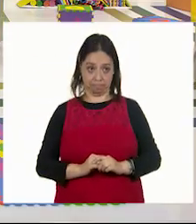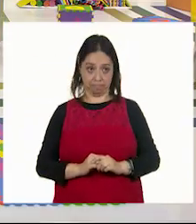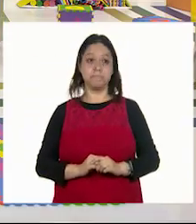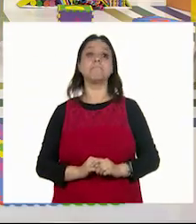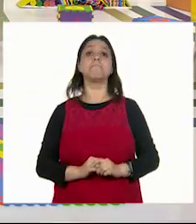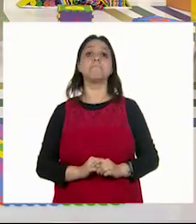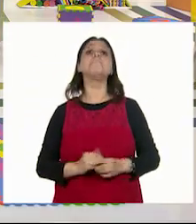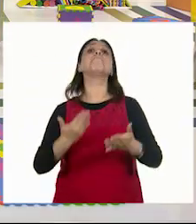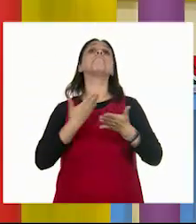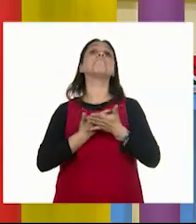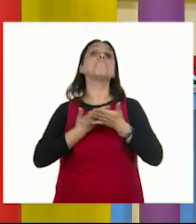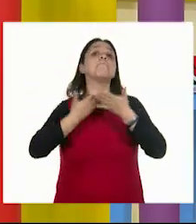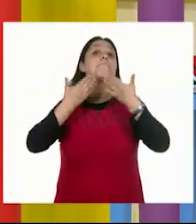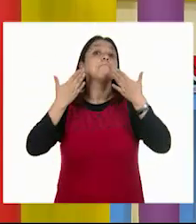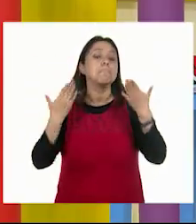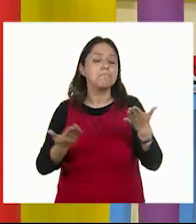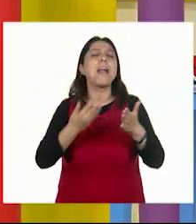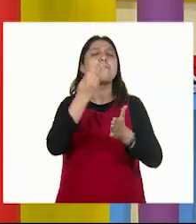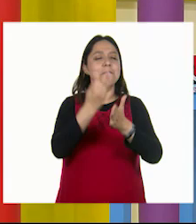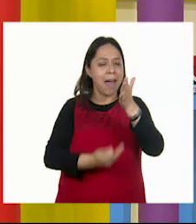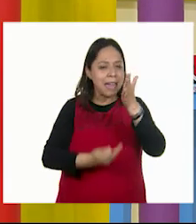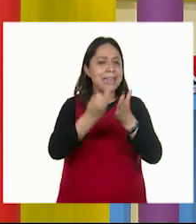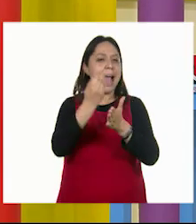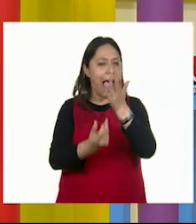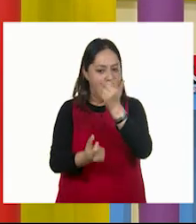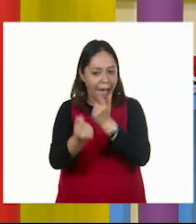Continuamos con... Esperen, todavía faltan unos cuantos.